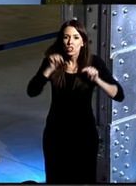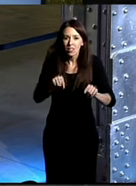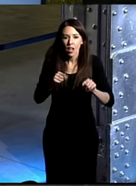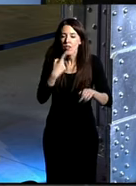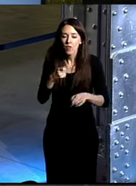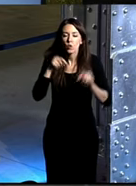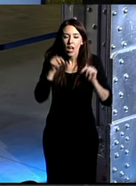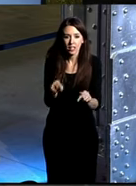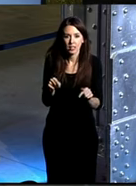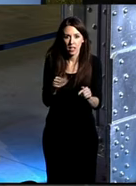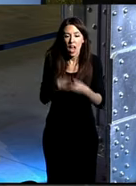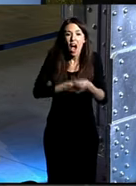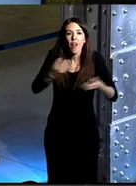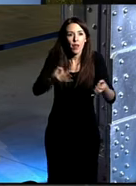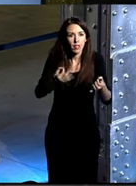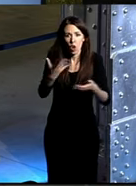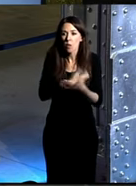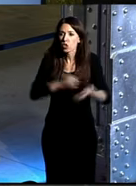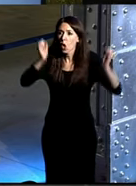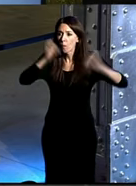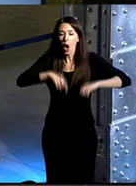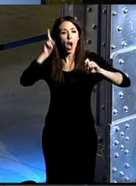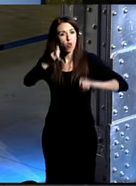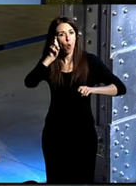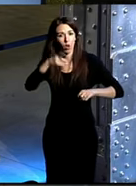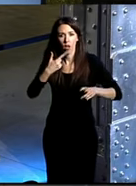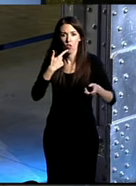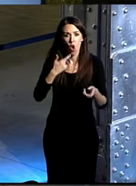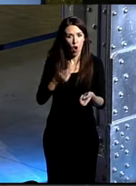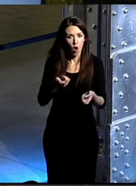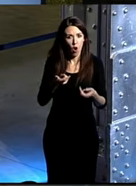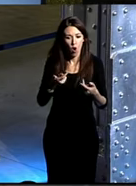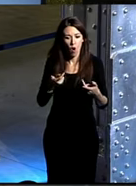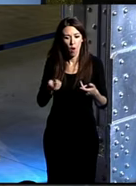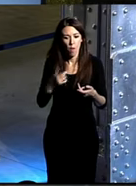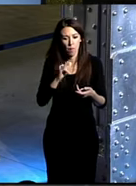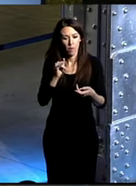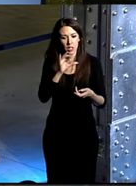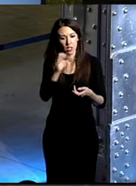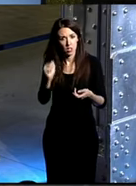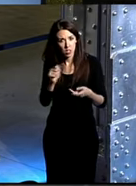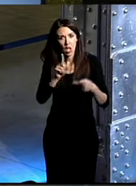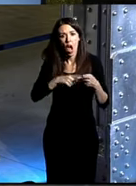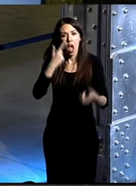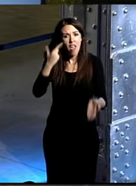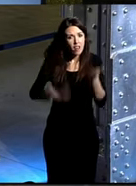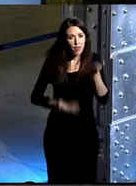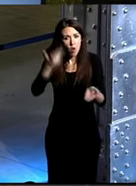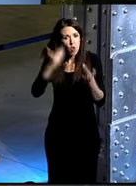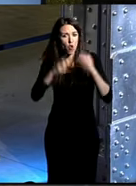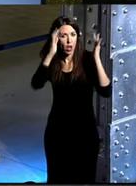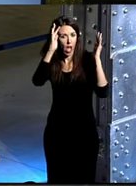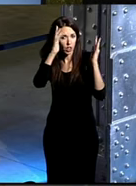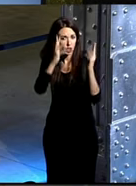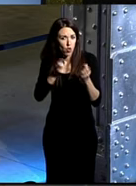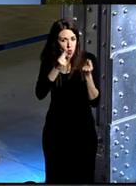qué hacer. Porque estamos totalmente disconformes con la educación que tenemos, con PISA, con las evaluaciones, con los números, con